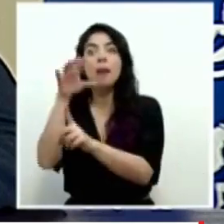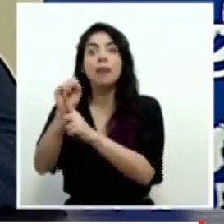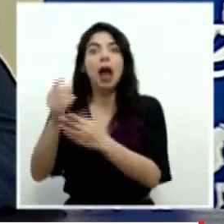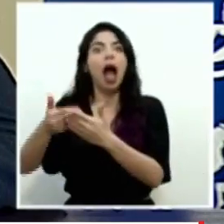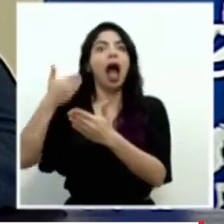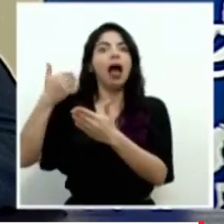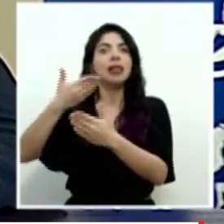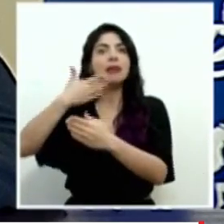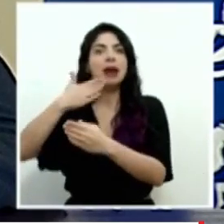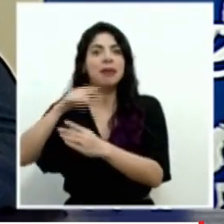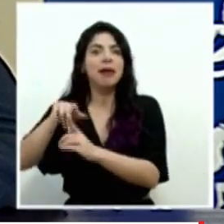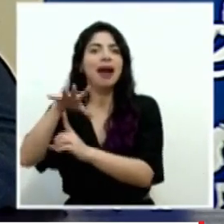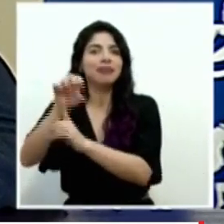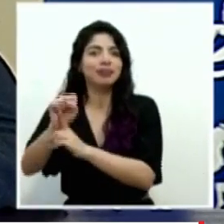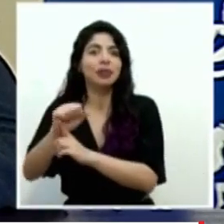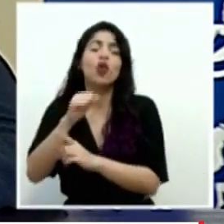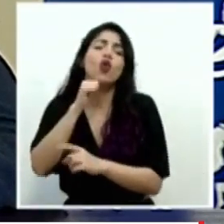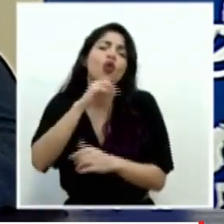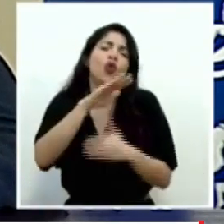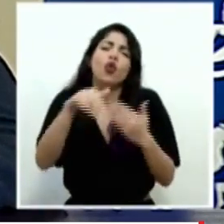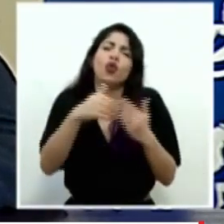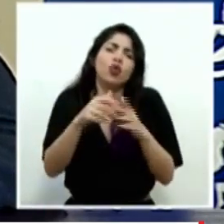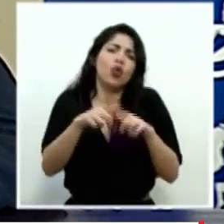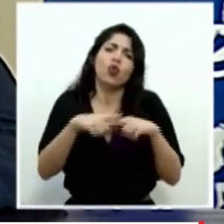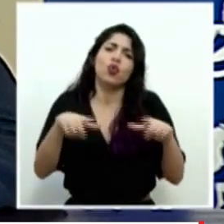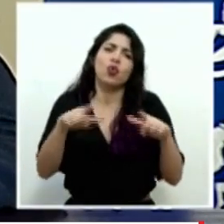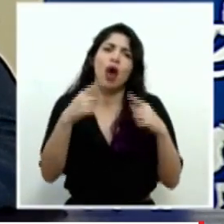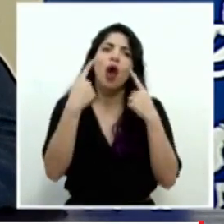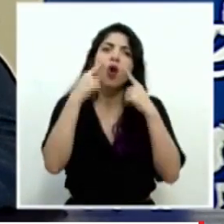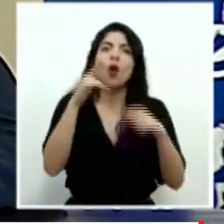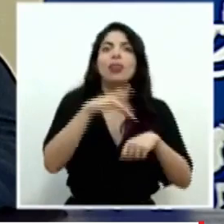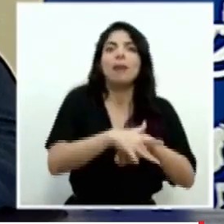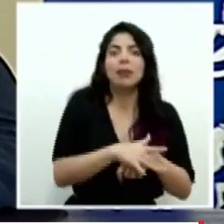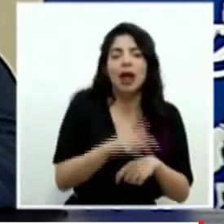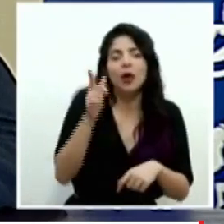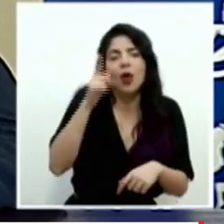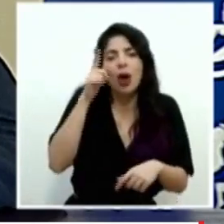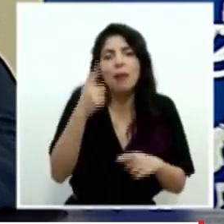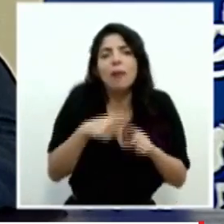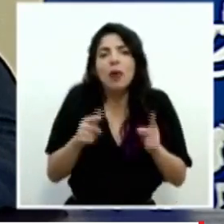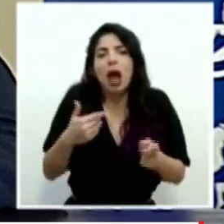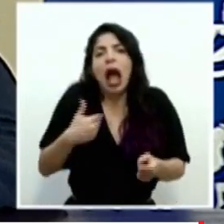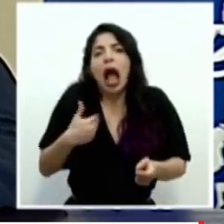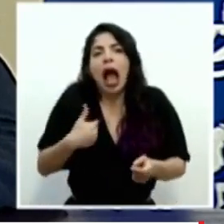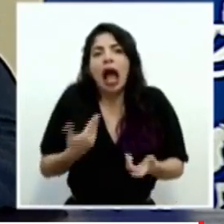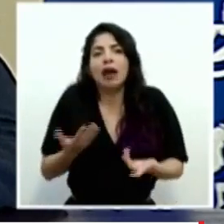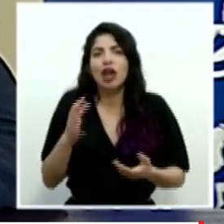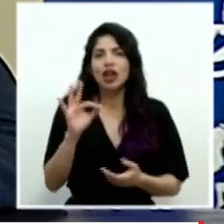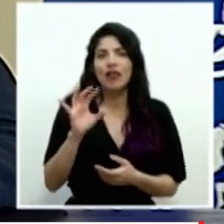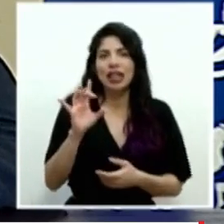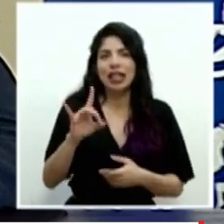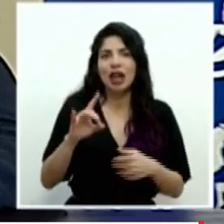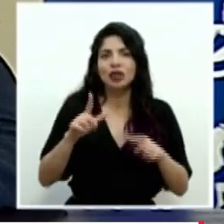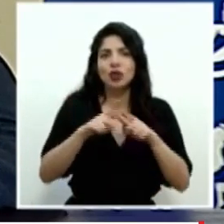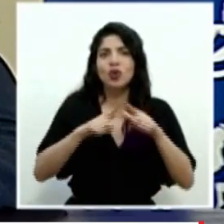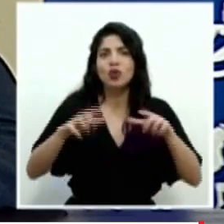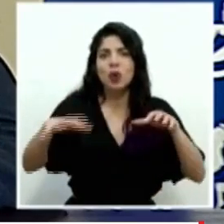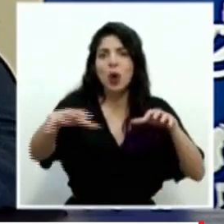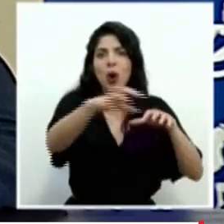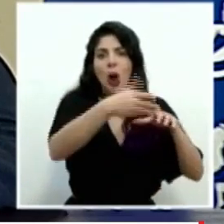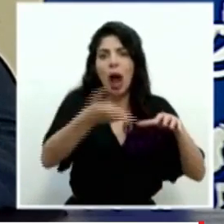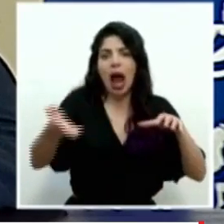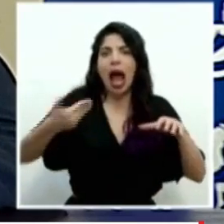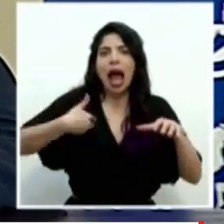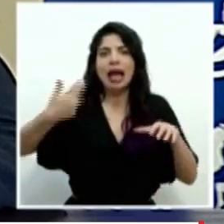empiece una situación grave. No en todos los lugares se ha podido hacer esto de forma efectiva. Recordemos que tenemos prácticamente 98 localidades